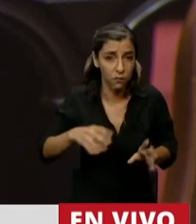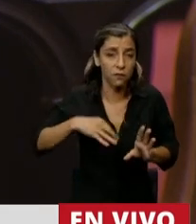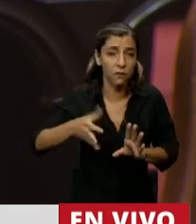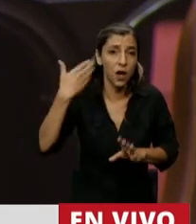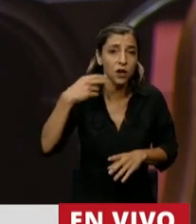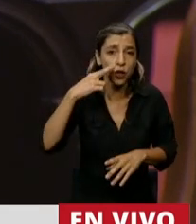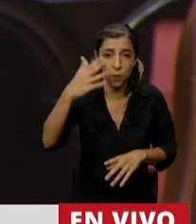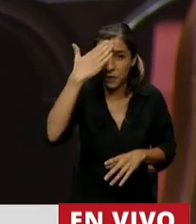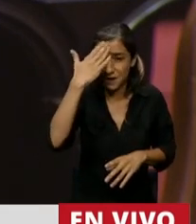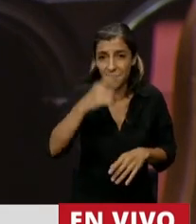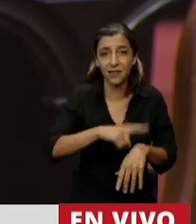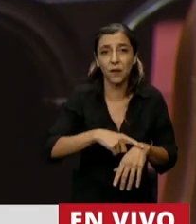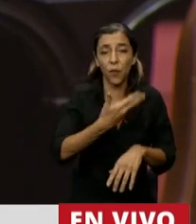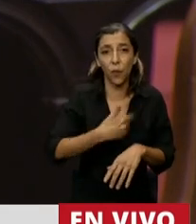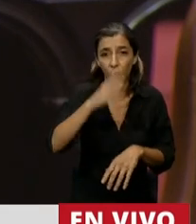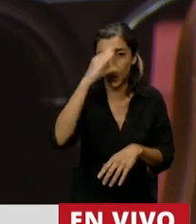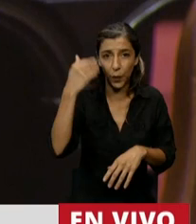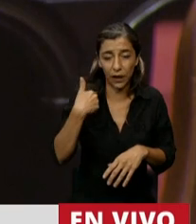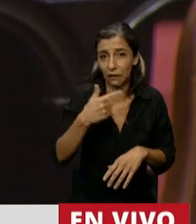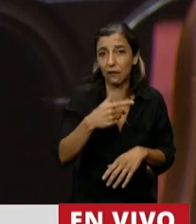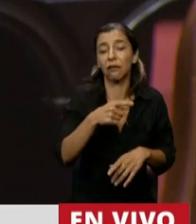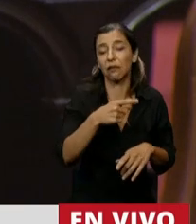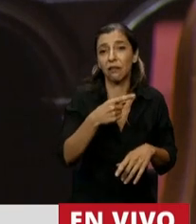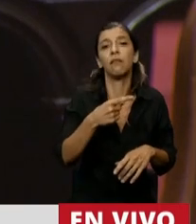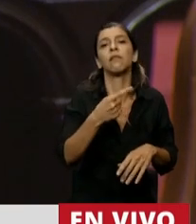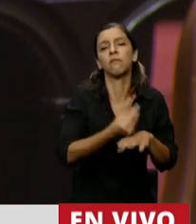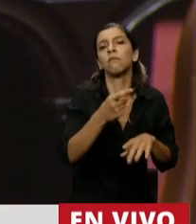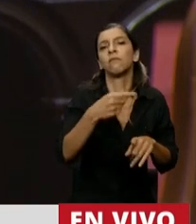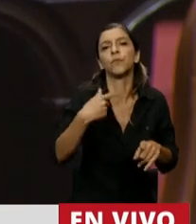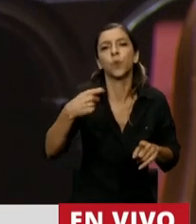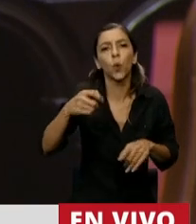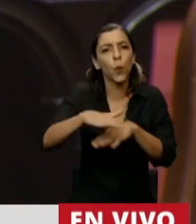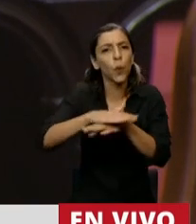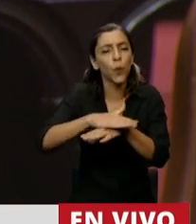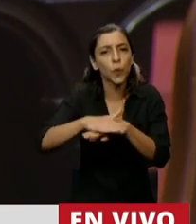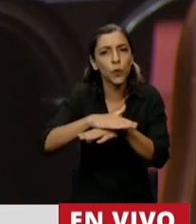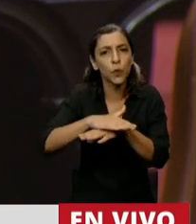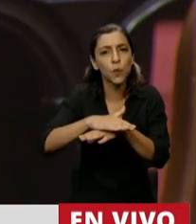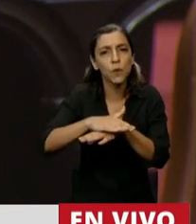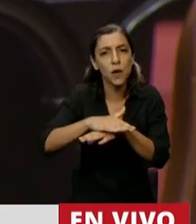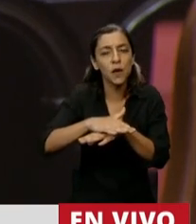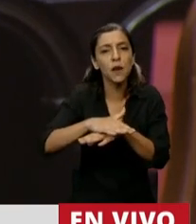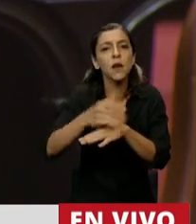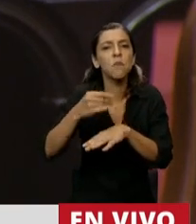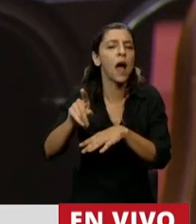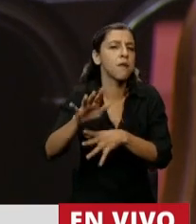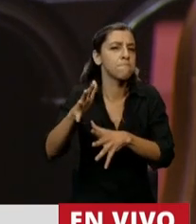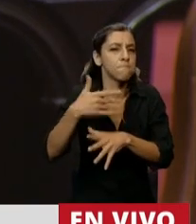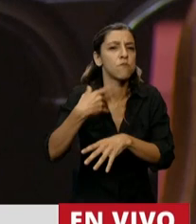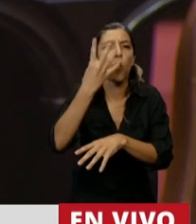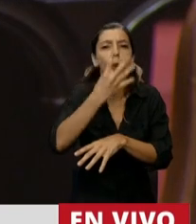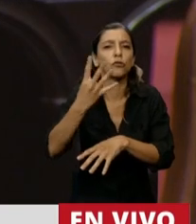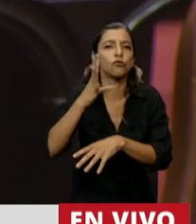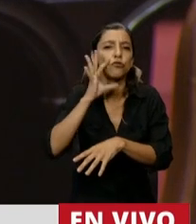al final del gobierno de Cristina Fernández de Kirchner, la jubilación mínima, se acercaba a los